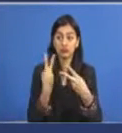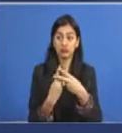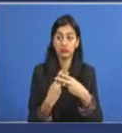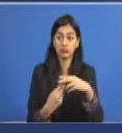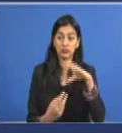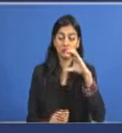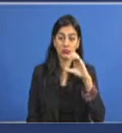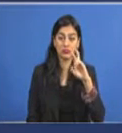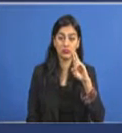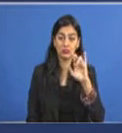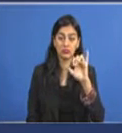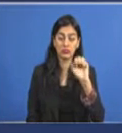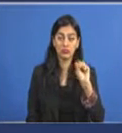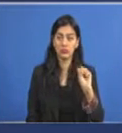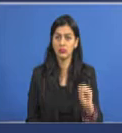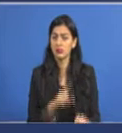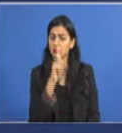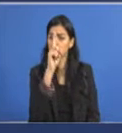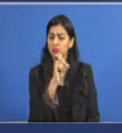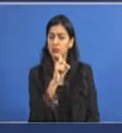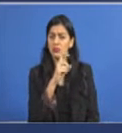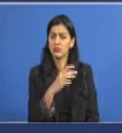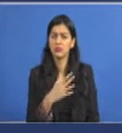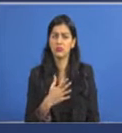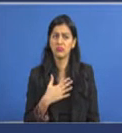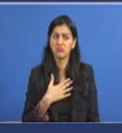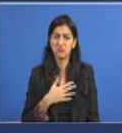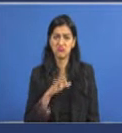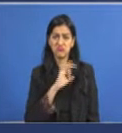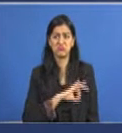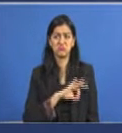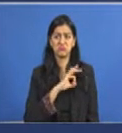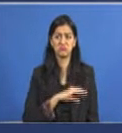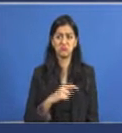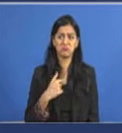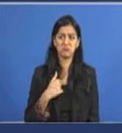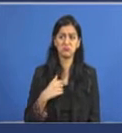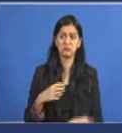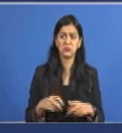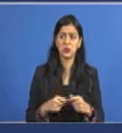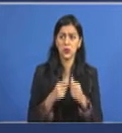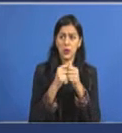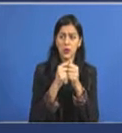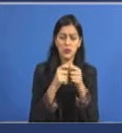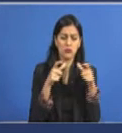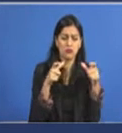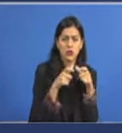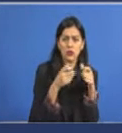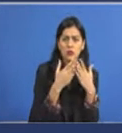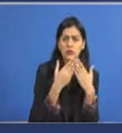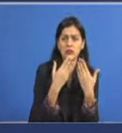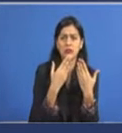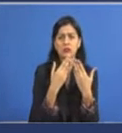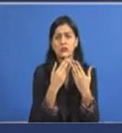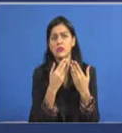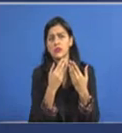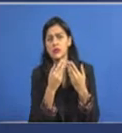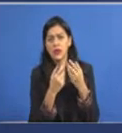Cris pregunta: ¿me traería algún beneficio emprender mi pequeño negocio de mascarillas en redes